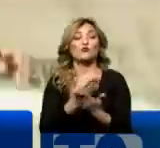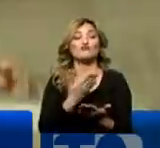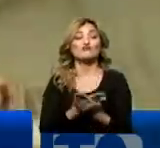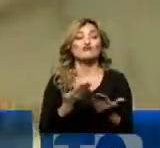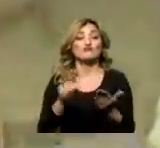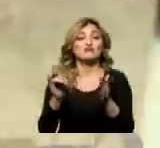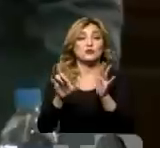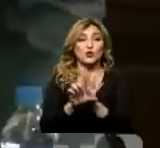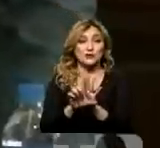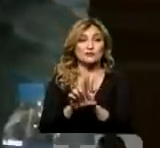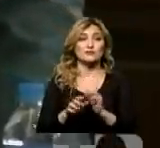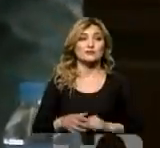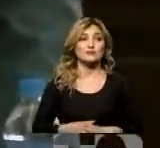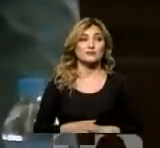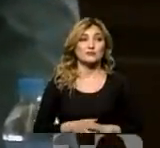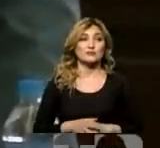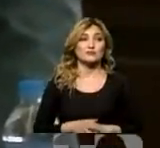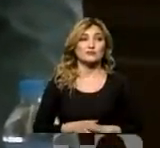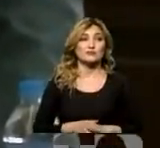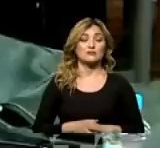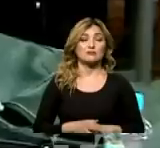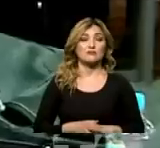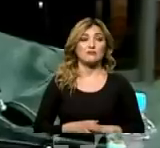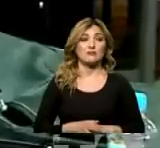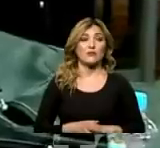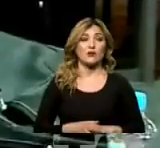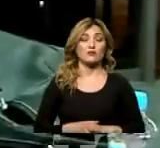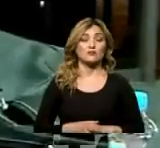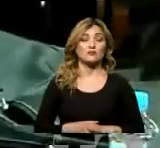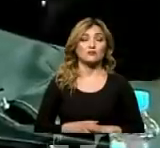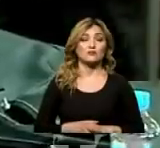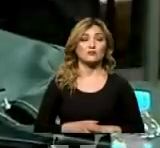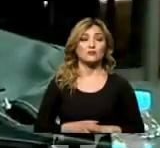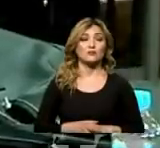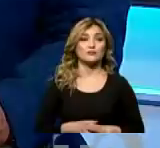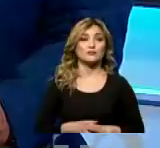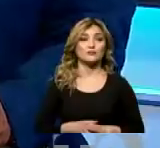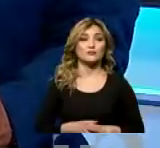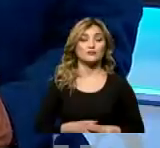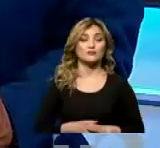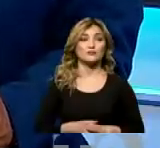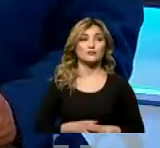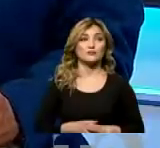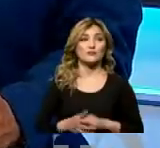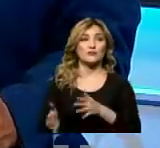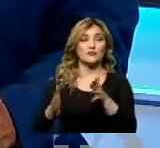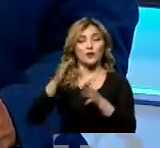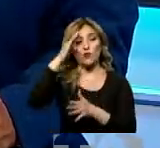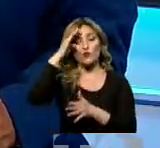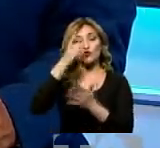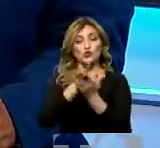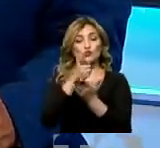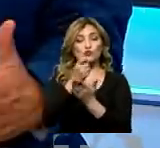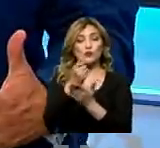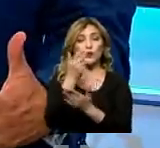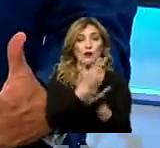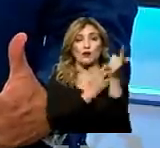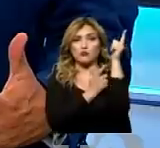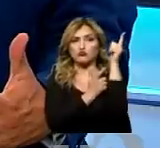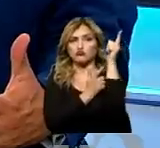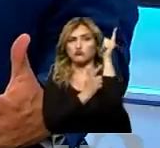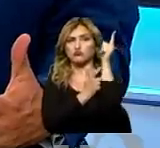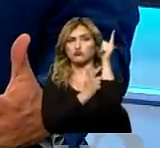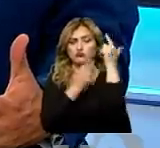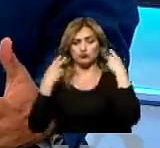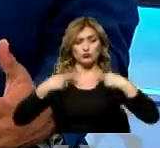conseguidas de forma ilegal, pero no han negado que existan. Dayana Monroy, 24 horas. Policía comprará armas de dotación,